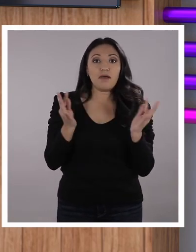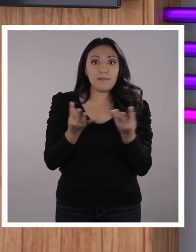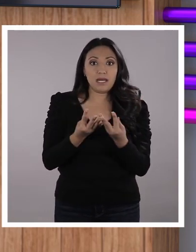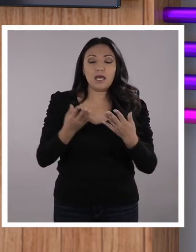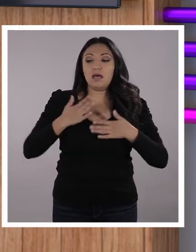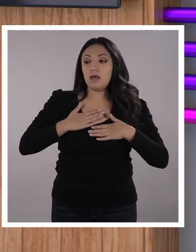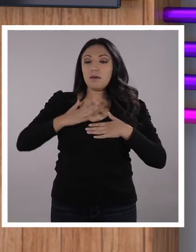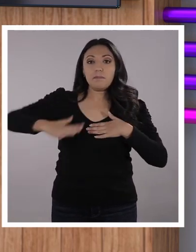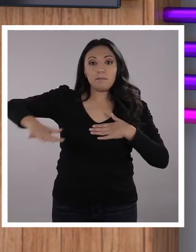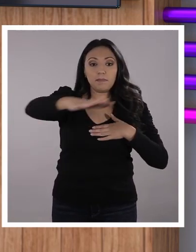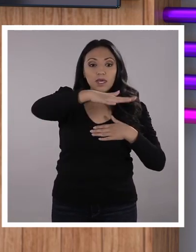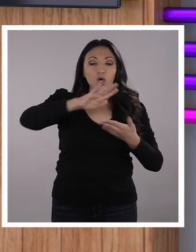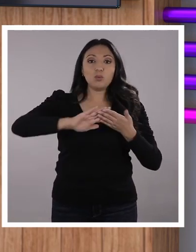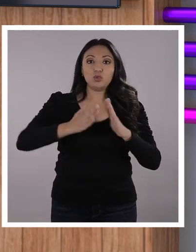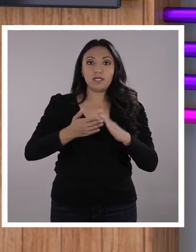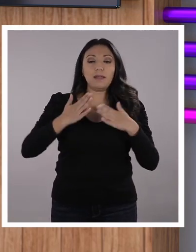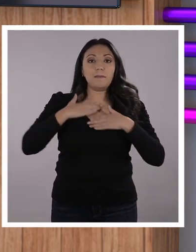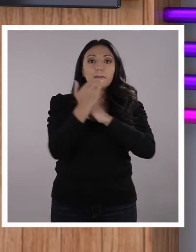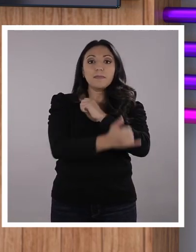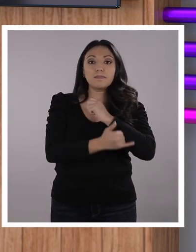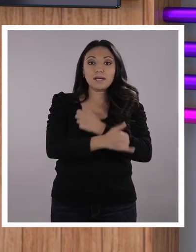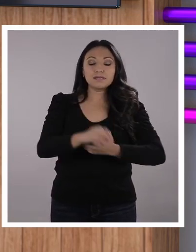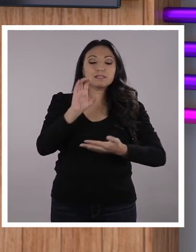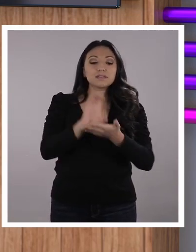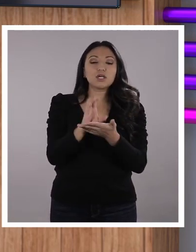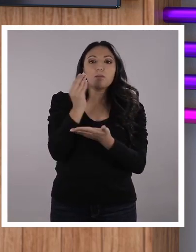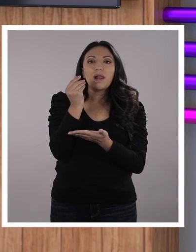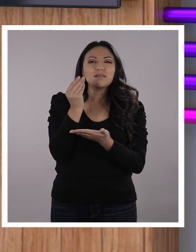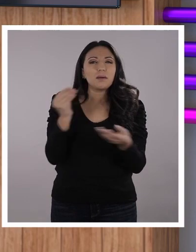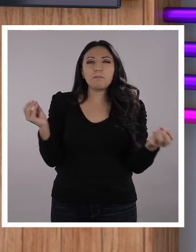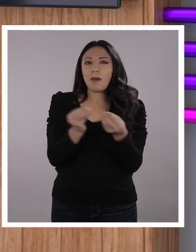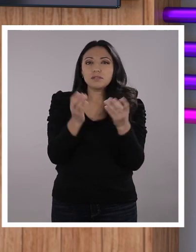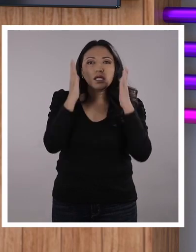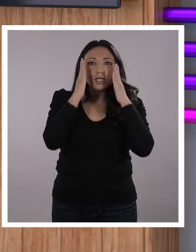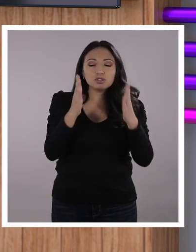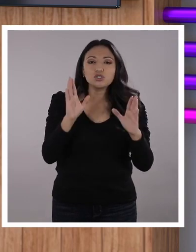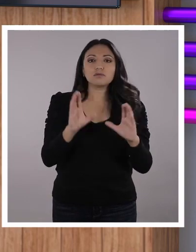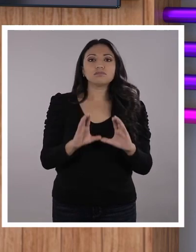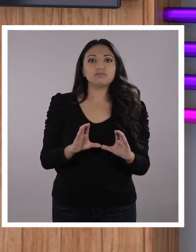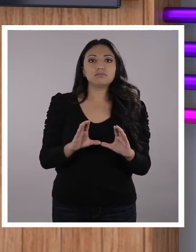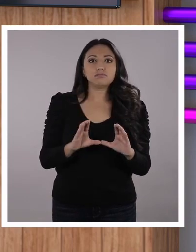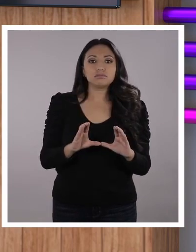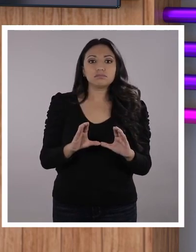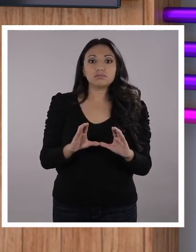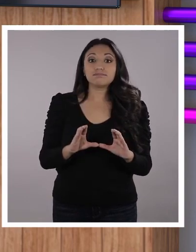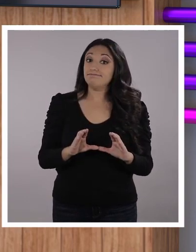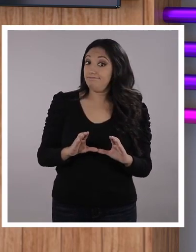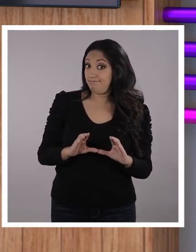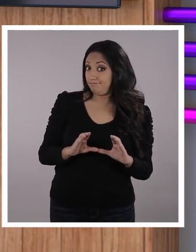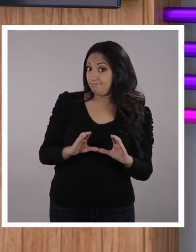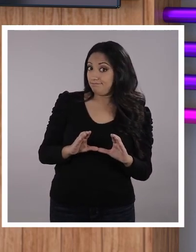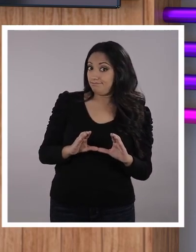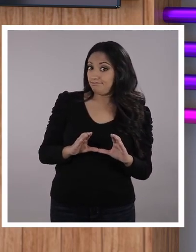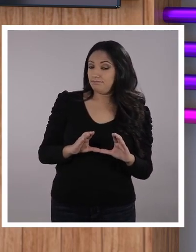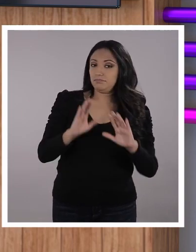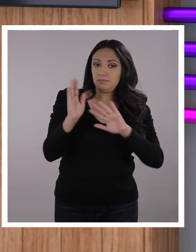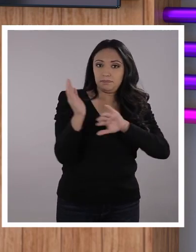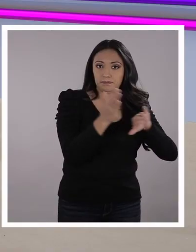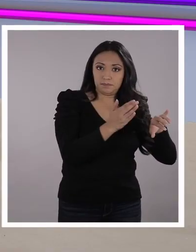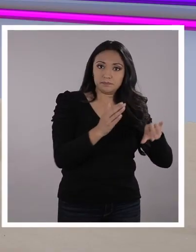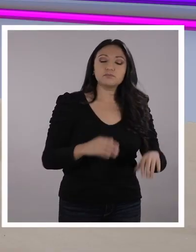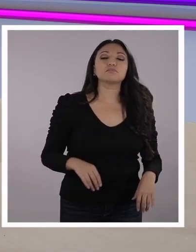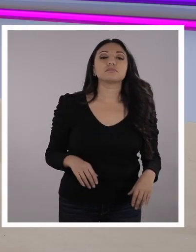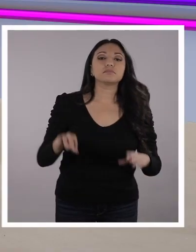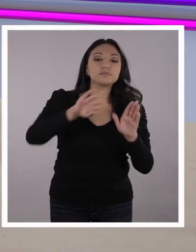familiar, comunitaria, mi pueblo, mi país, el centro es el dinero. ¿De acuerdo? Terrible. Vamos a mirar